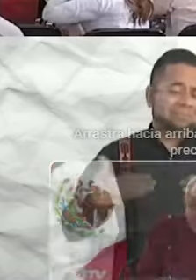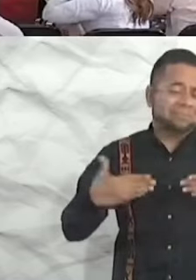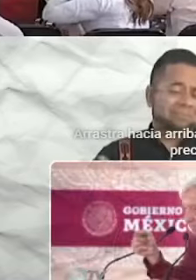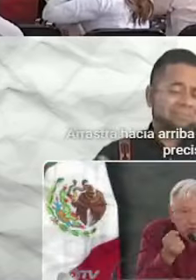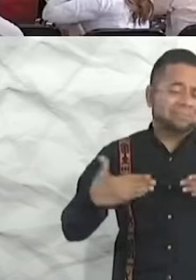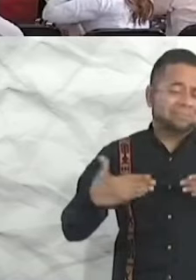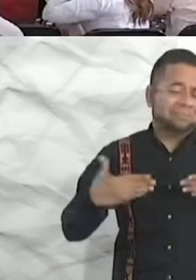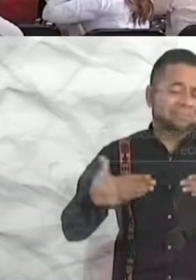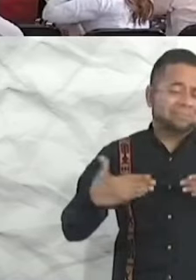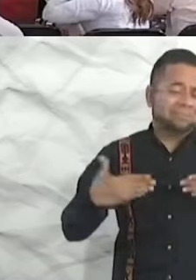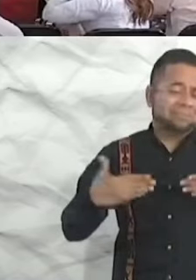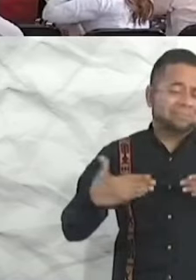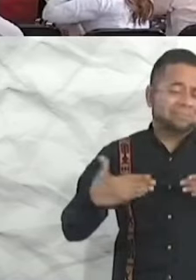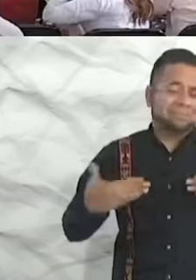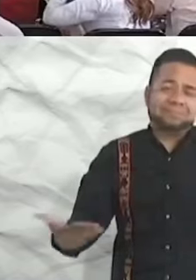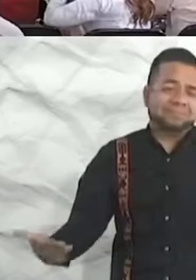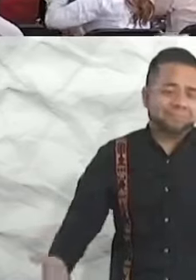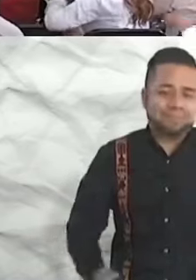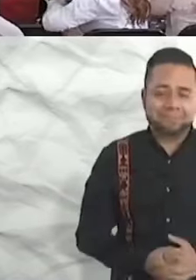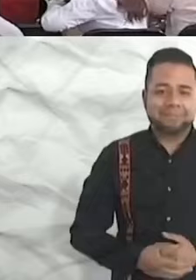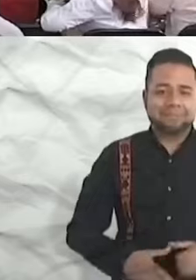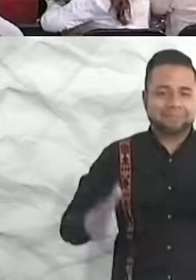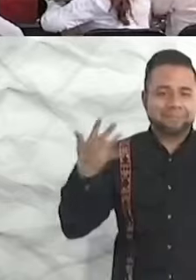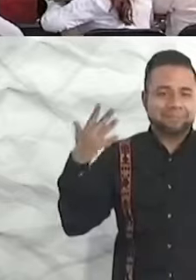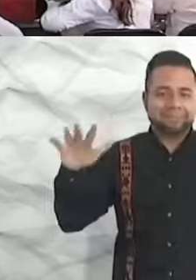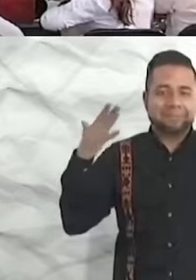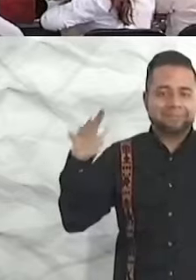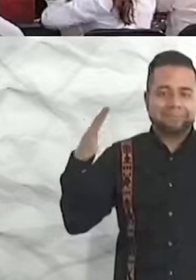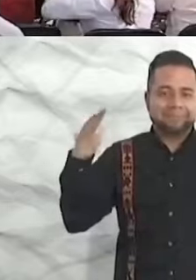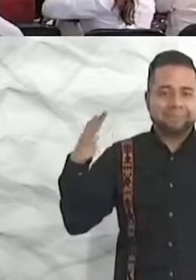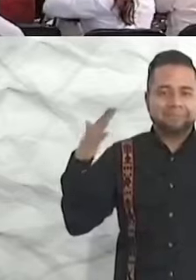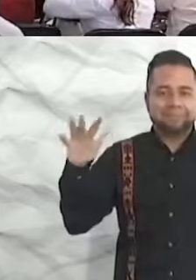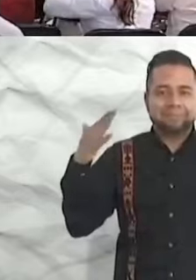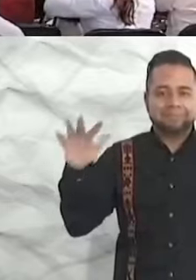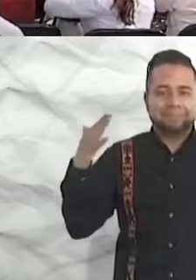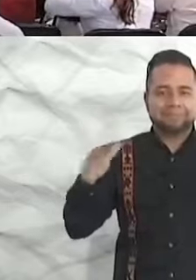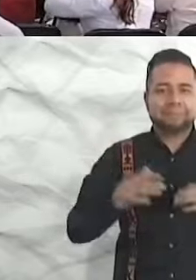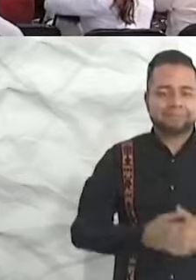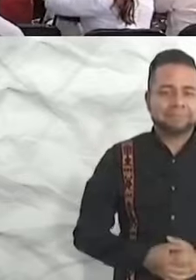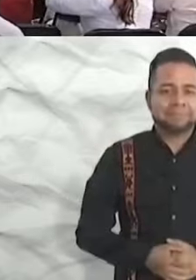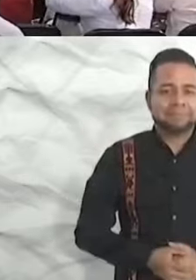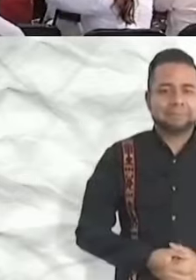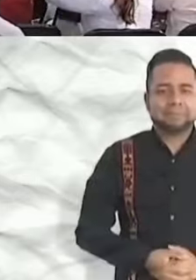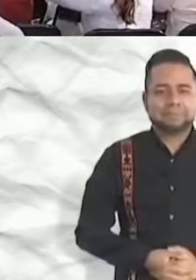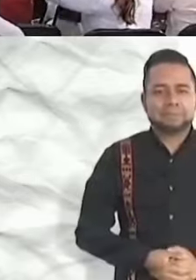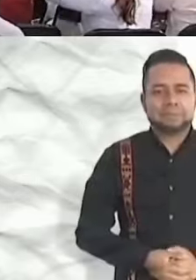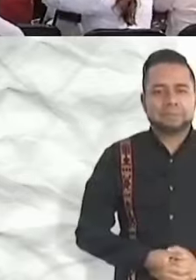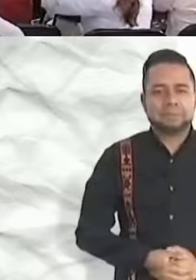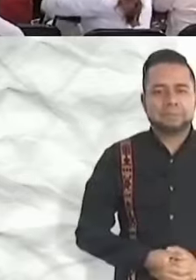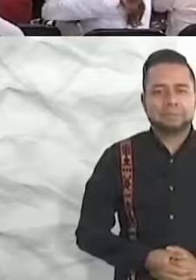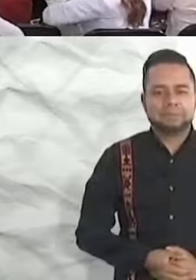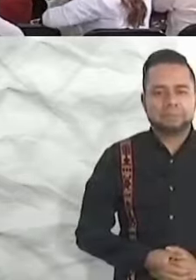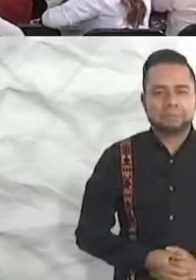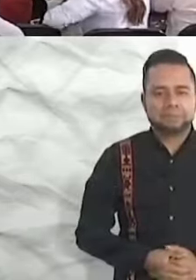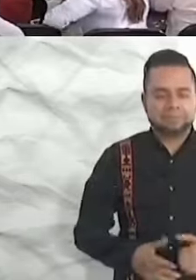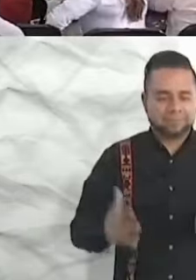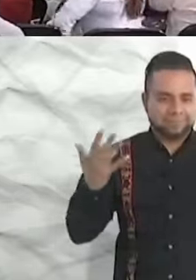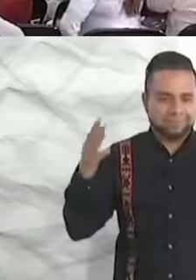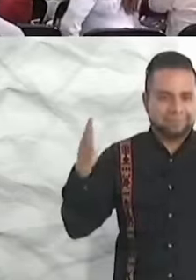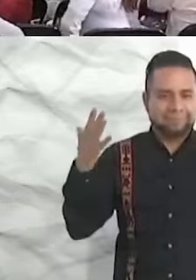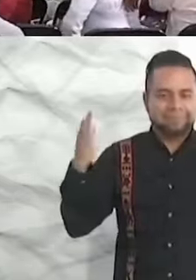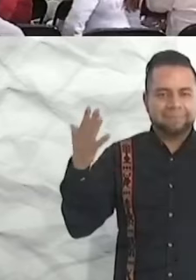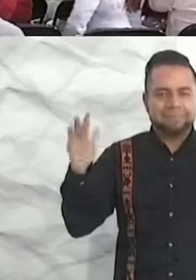somos dos. Yo también estoy enamorada de Oaxaca. Es tremendo Oaxaca, tremenda ciudad, su gente, su